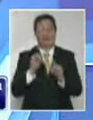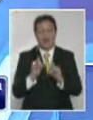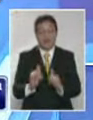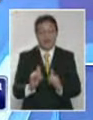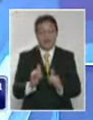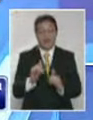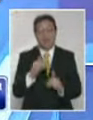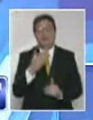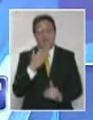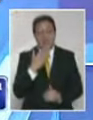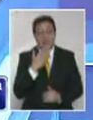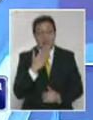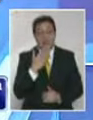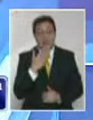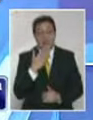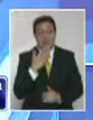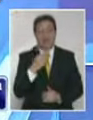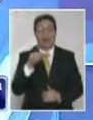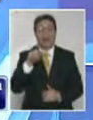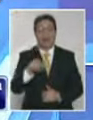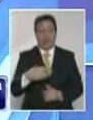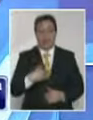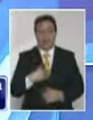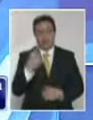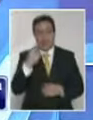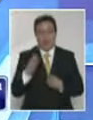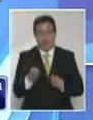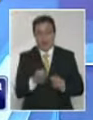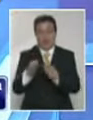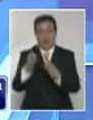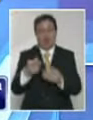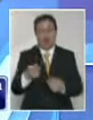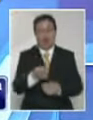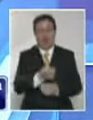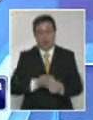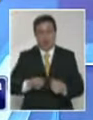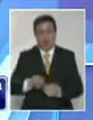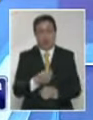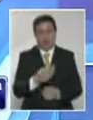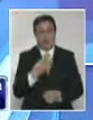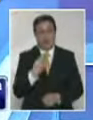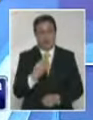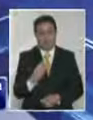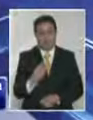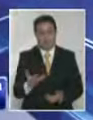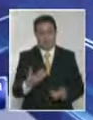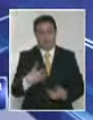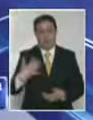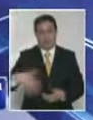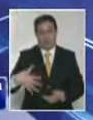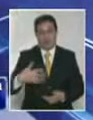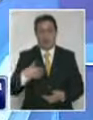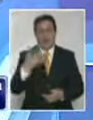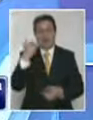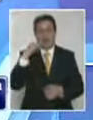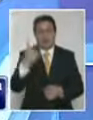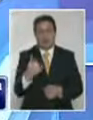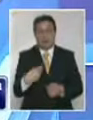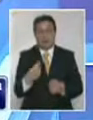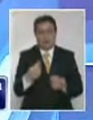cambié mi destino económico, y, o sea, yo ahí uno siempre vivió al 3 y al 4 y